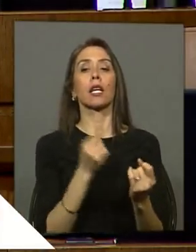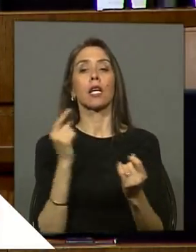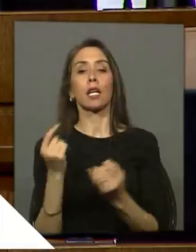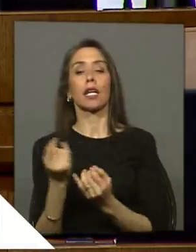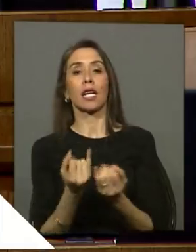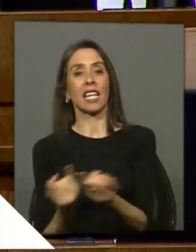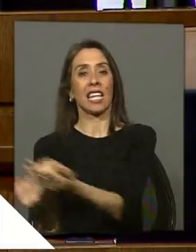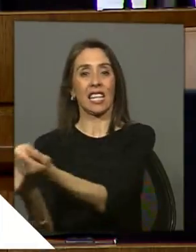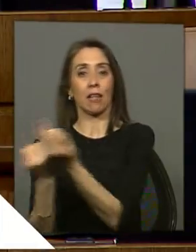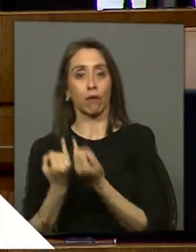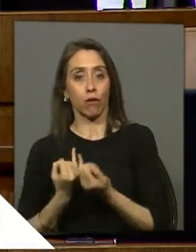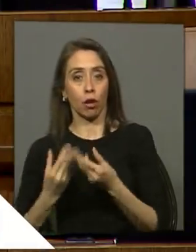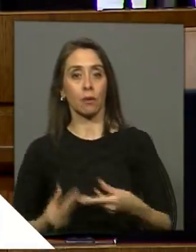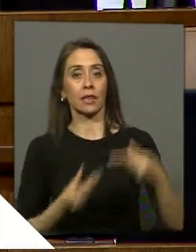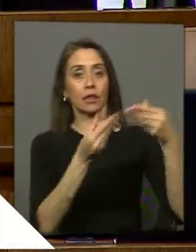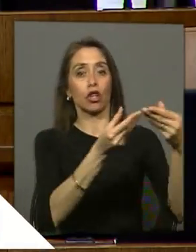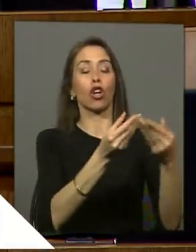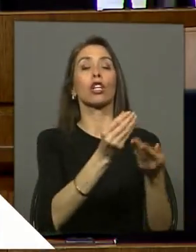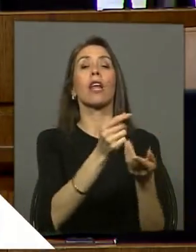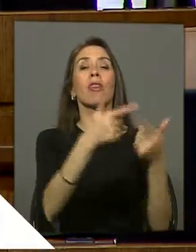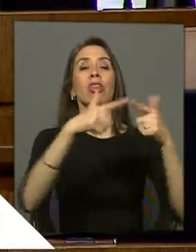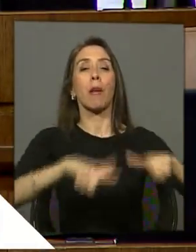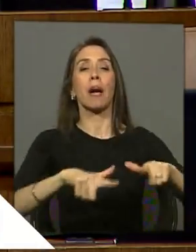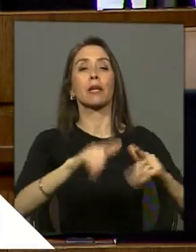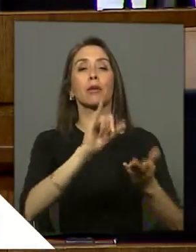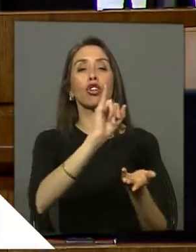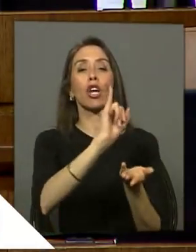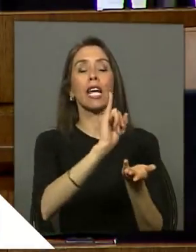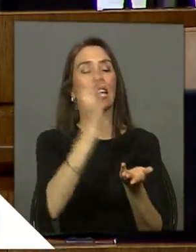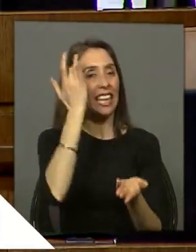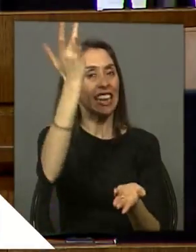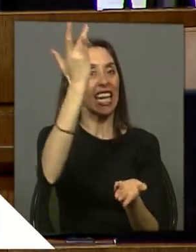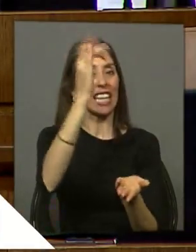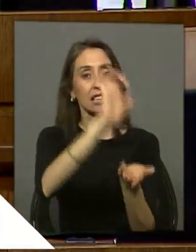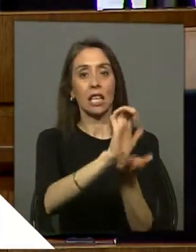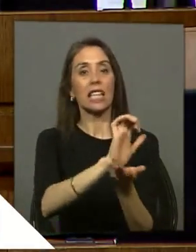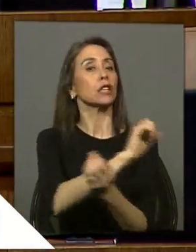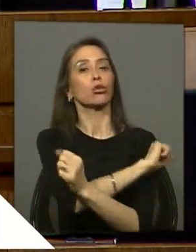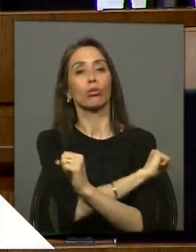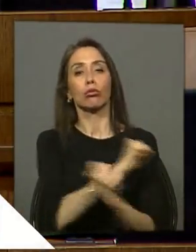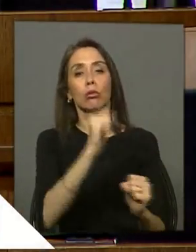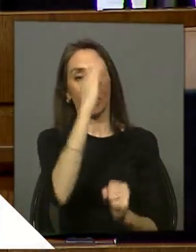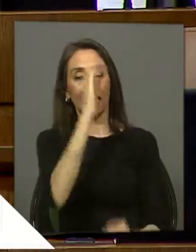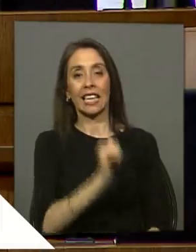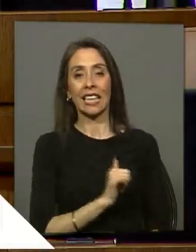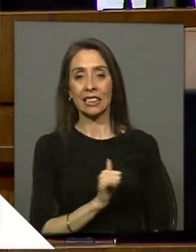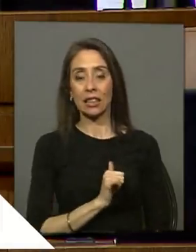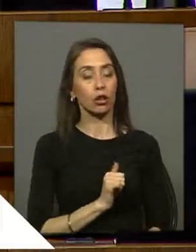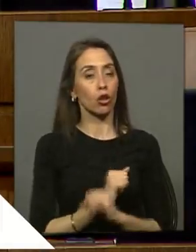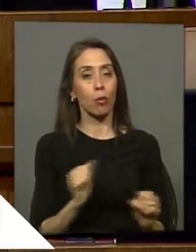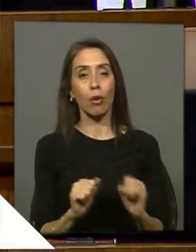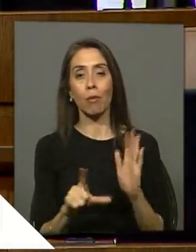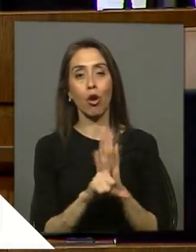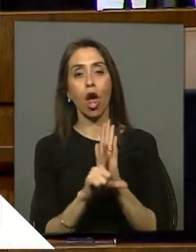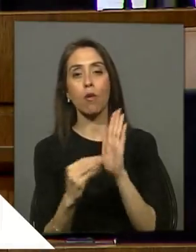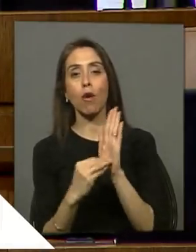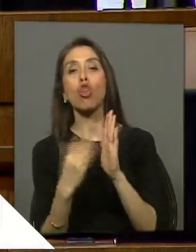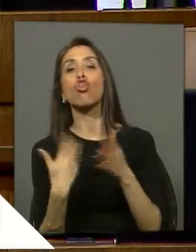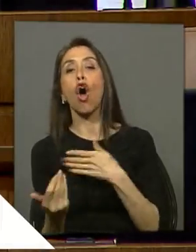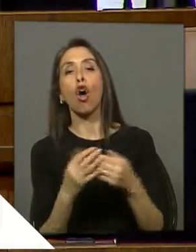ni a nadie que no esté en su ley por lo tanto presidente a mí me parece